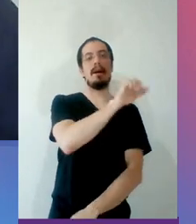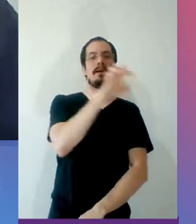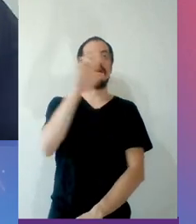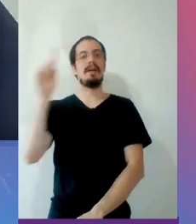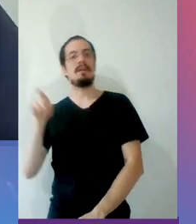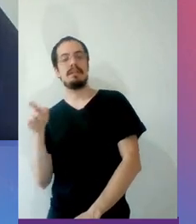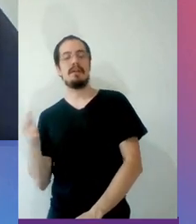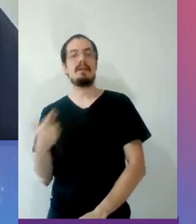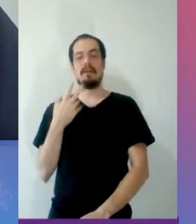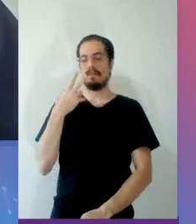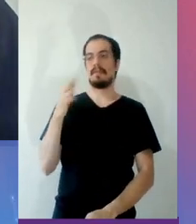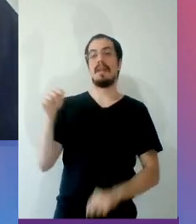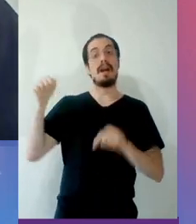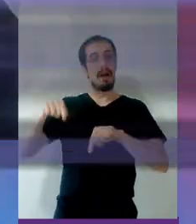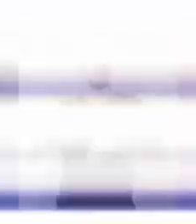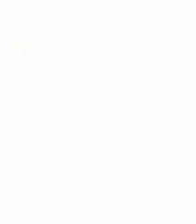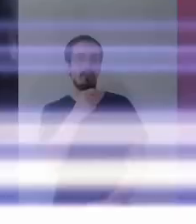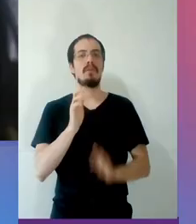y pasando ya a